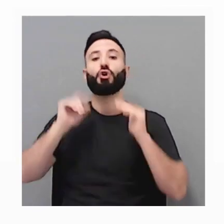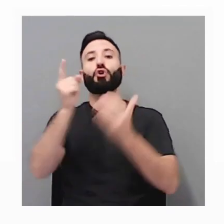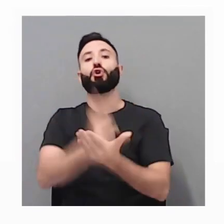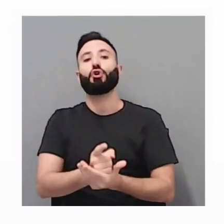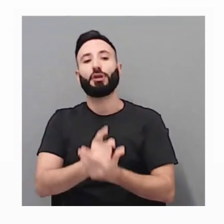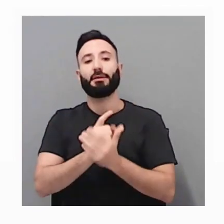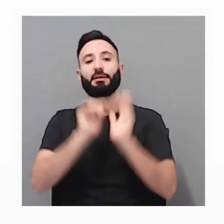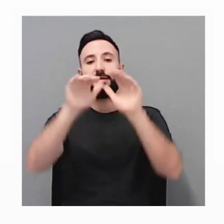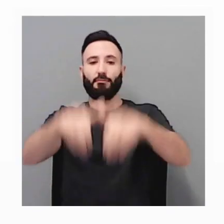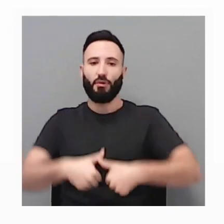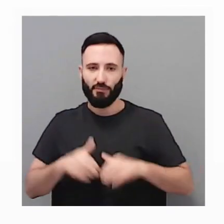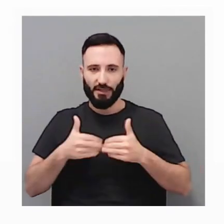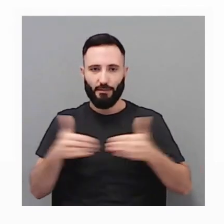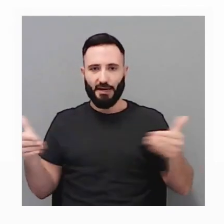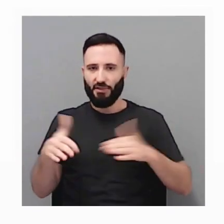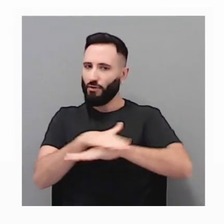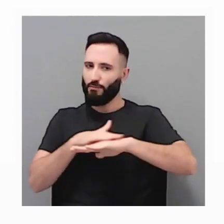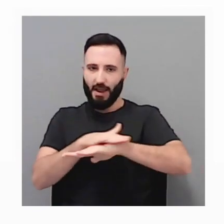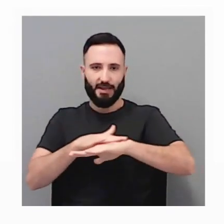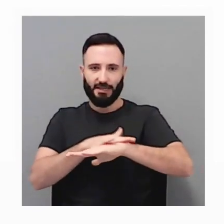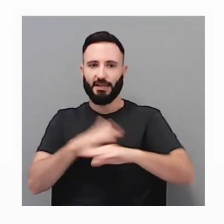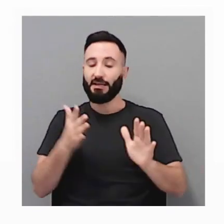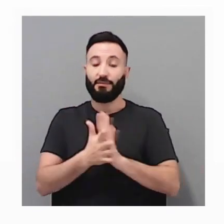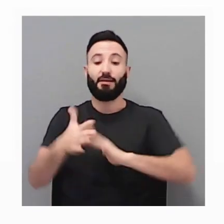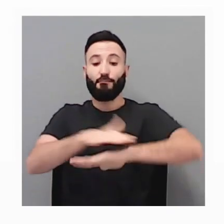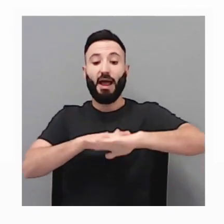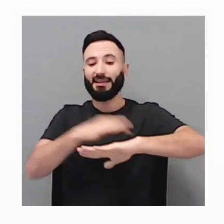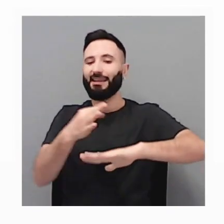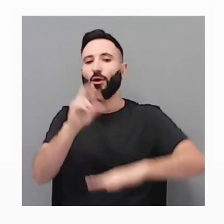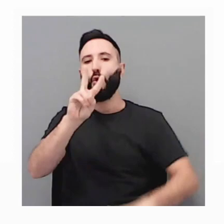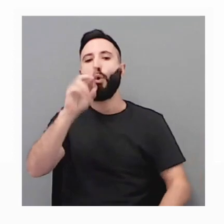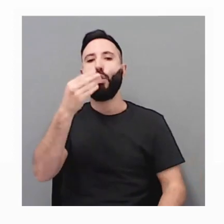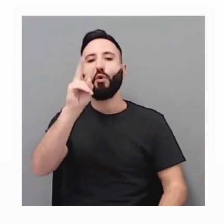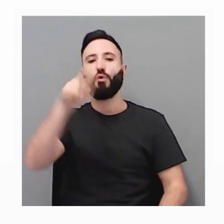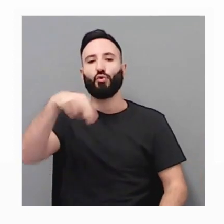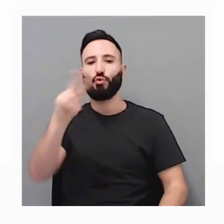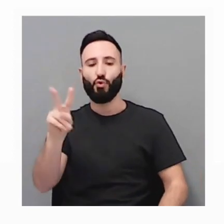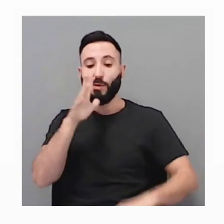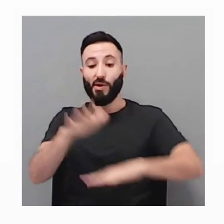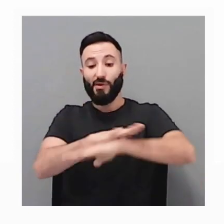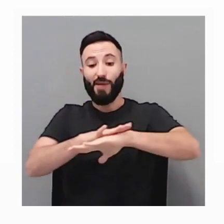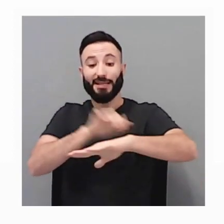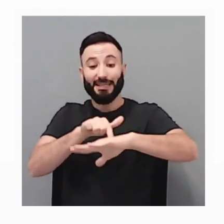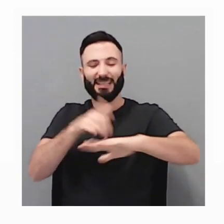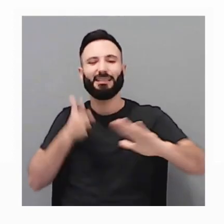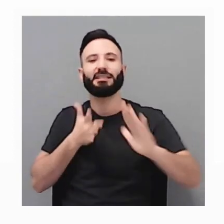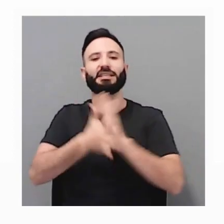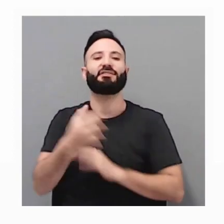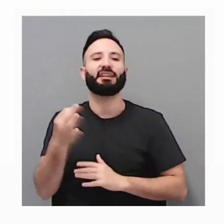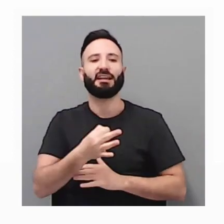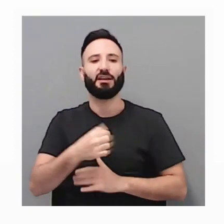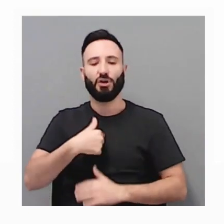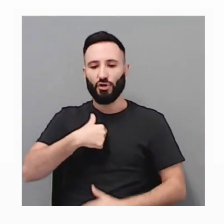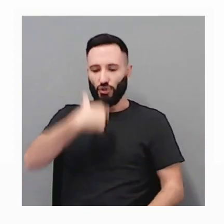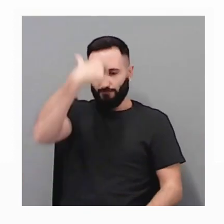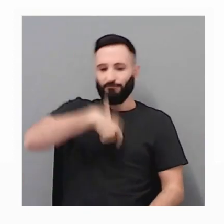para nosotros la basis es Ubuntu, porque la basis significa solo puedo ser cuando